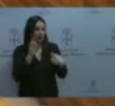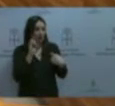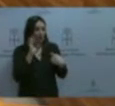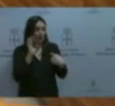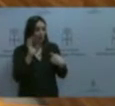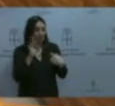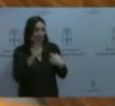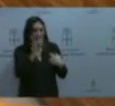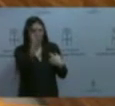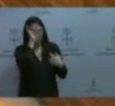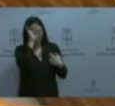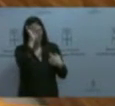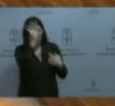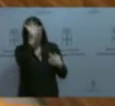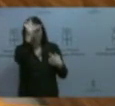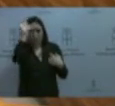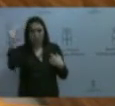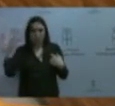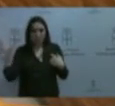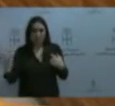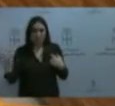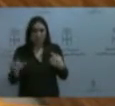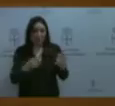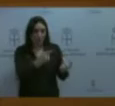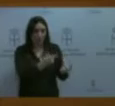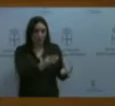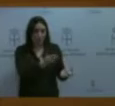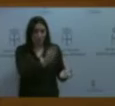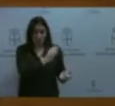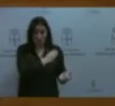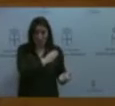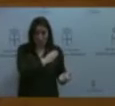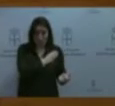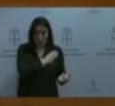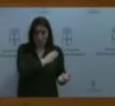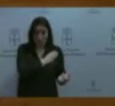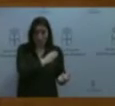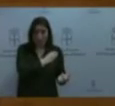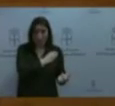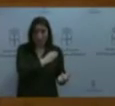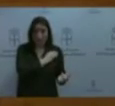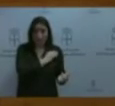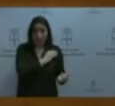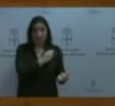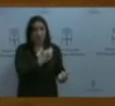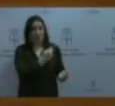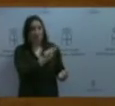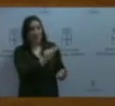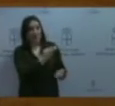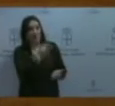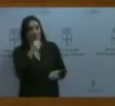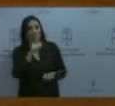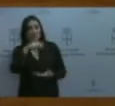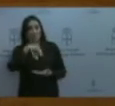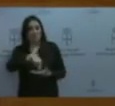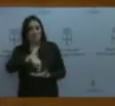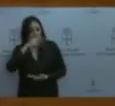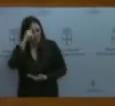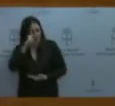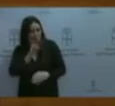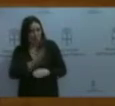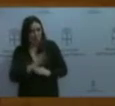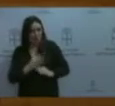Absolutamente alucinado. Me hace una pregunta, me trae a esta Cámara, respeto absoluto a esta Cámara, me